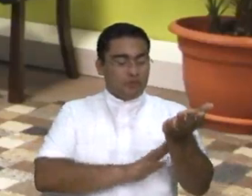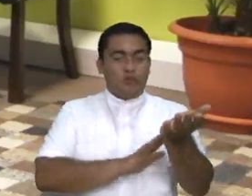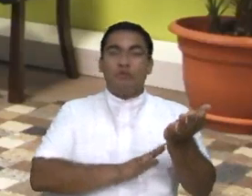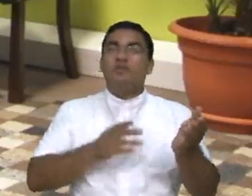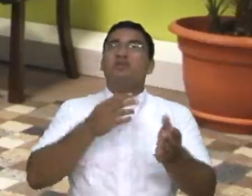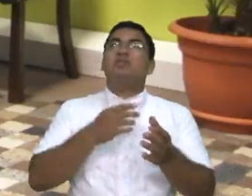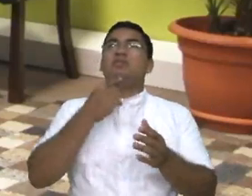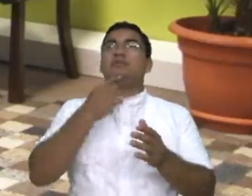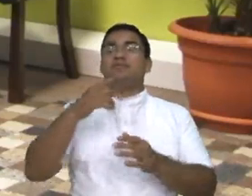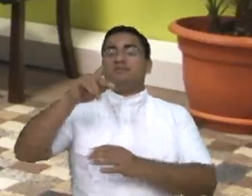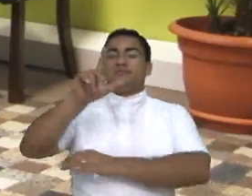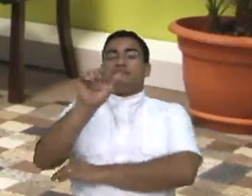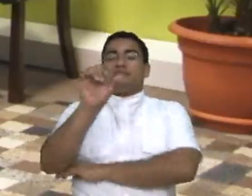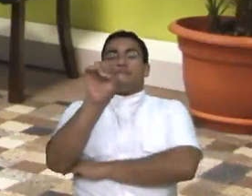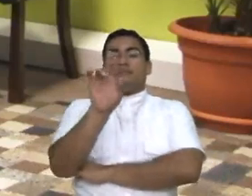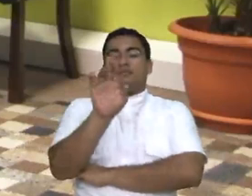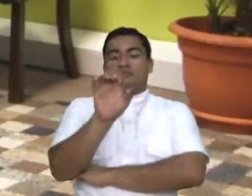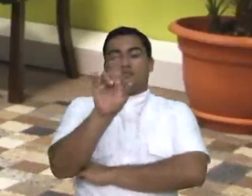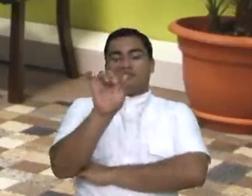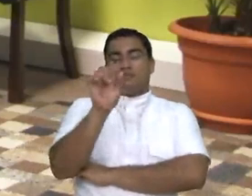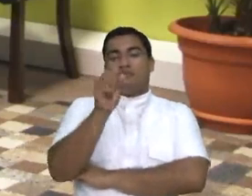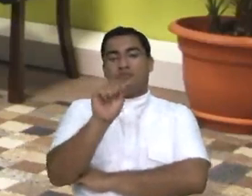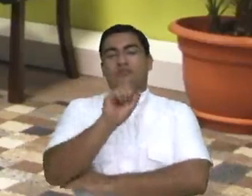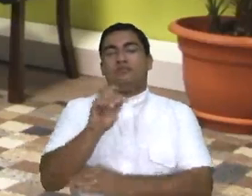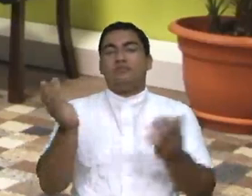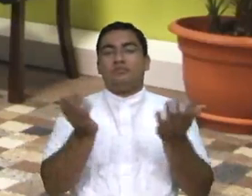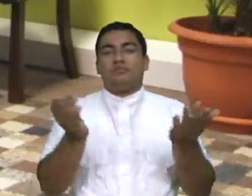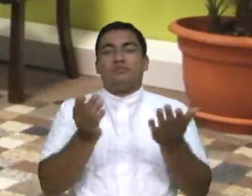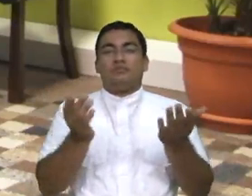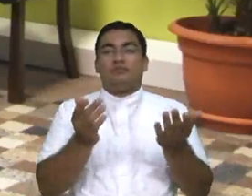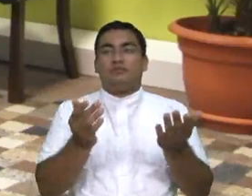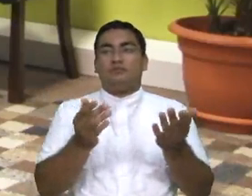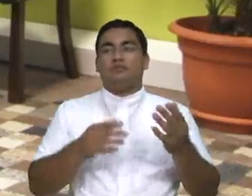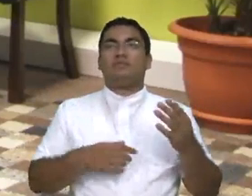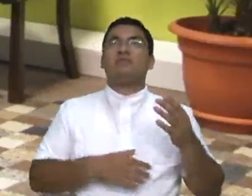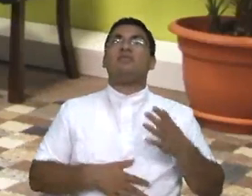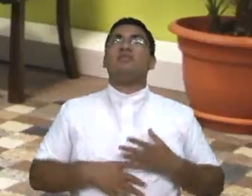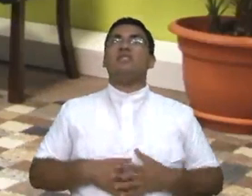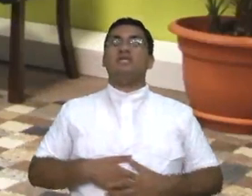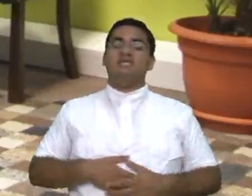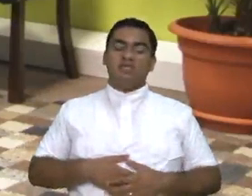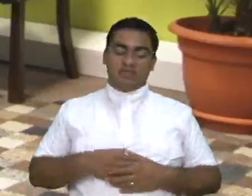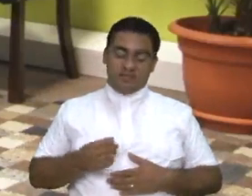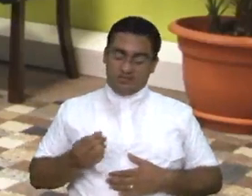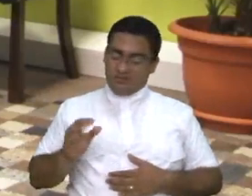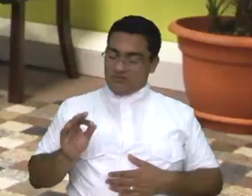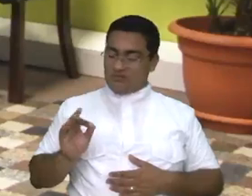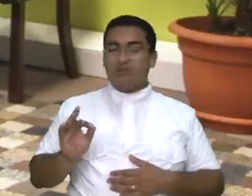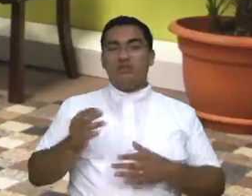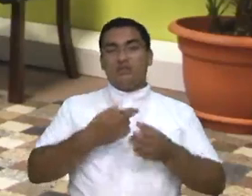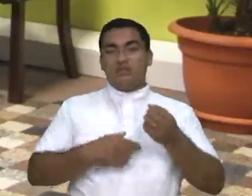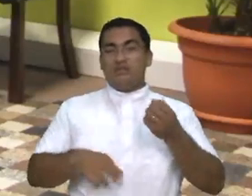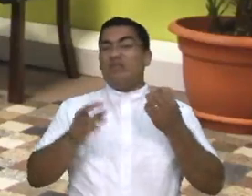funcionar bien las plaquetas, más la irritación consecuente de la mucosa gástrica o intestinal, hace que ellos sangren